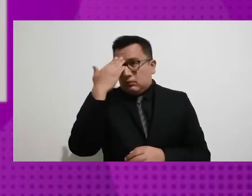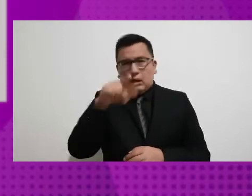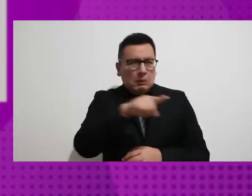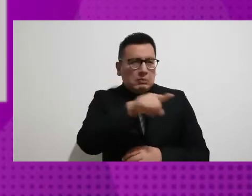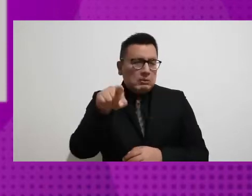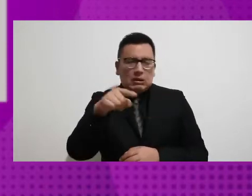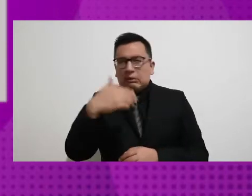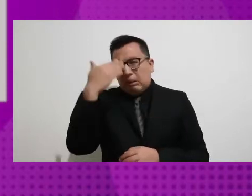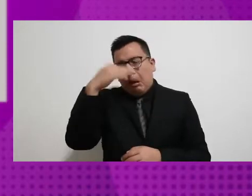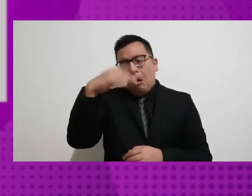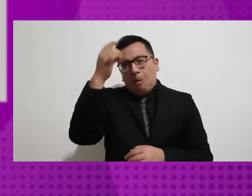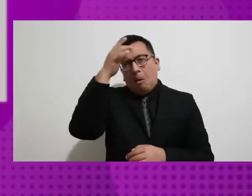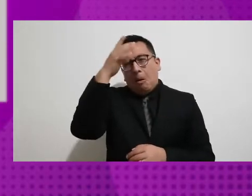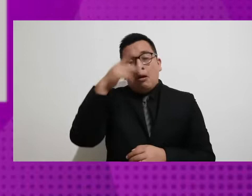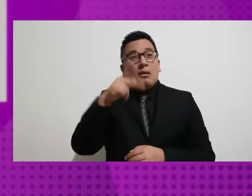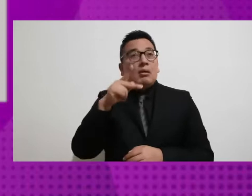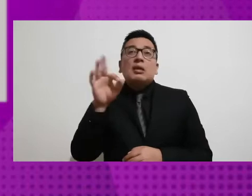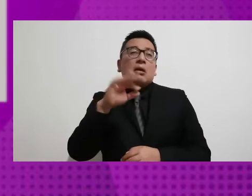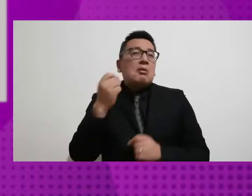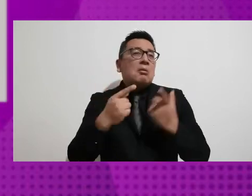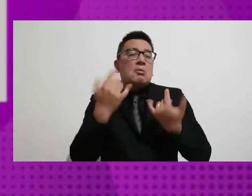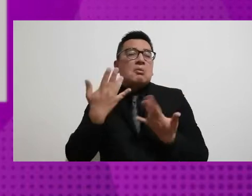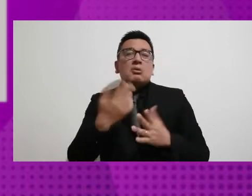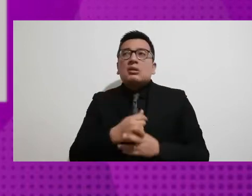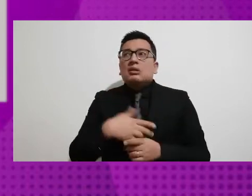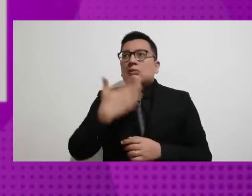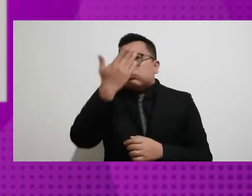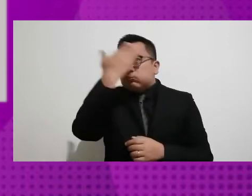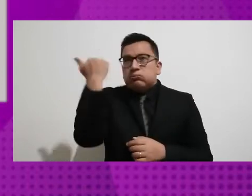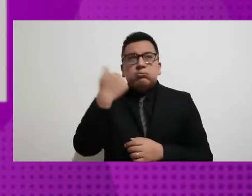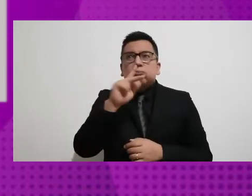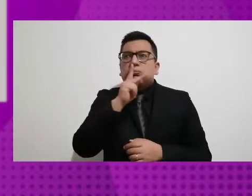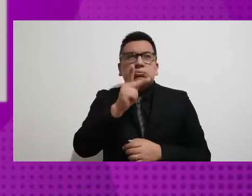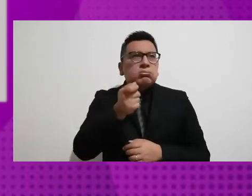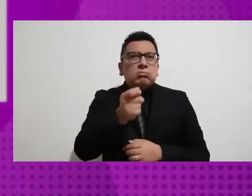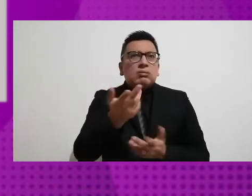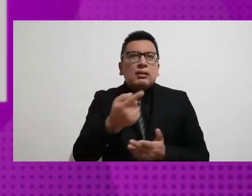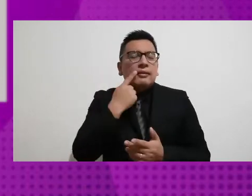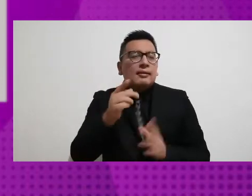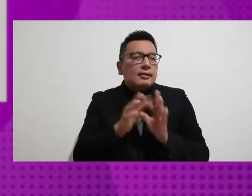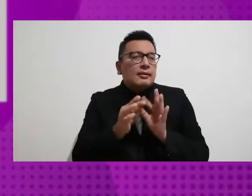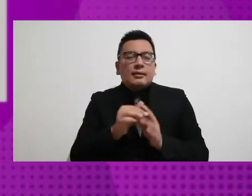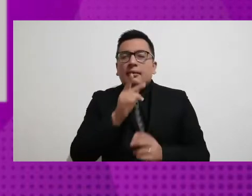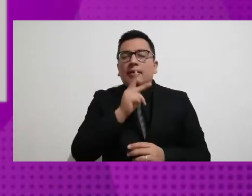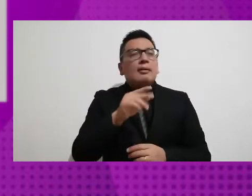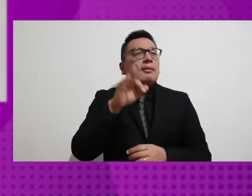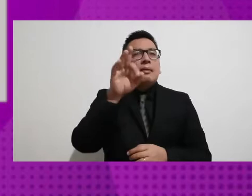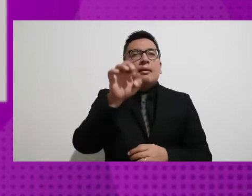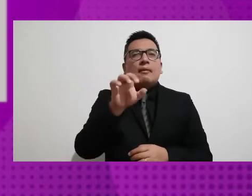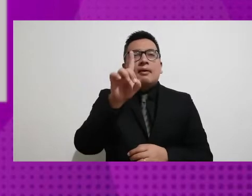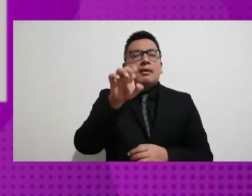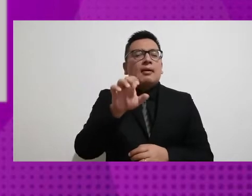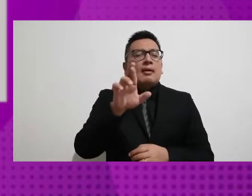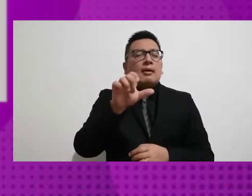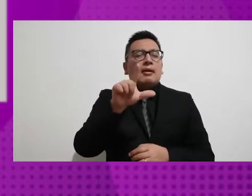siguen en redes sociales, pues lo voy a tratar de explicar de una forma muy, muy sencilla, y es que el federalismo podemos